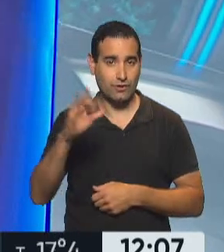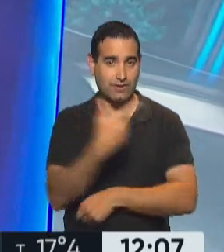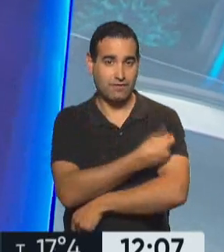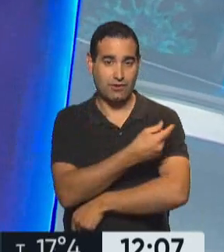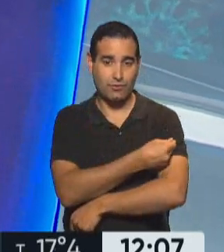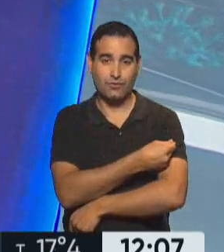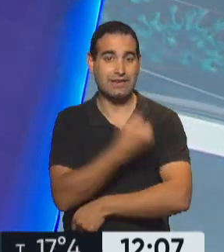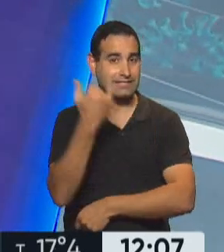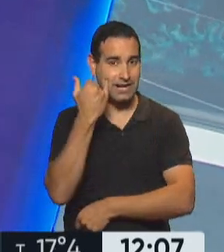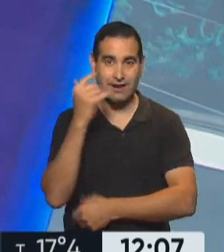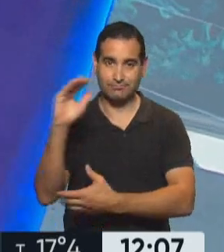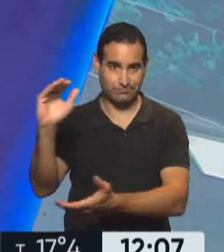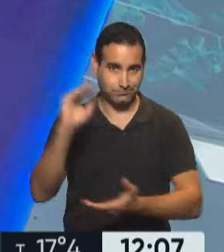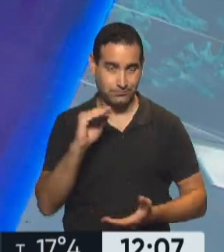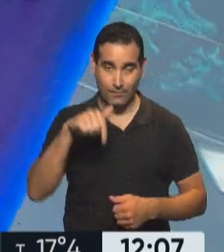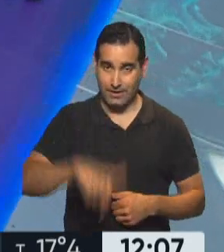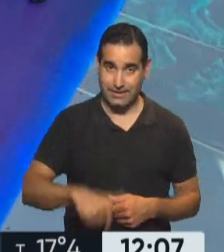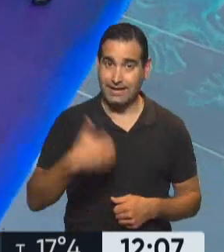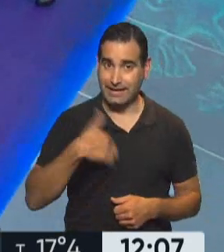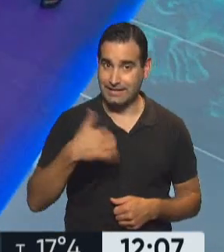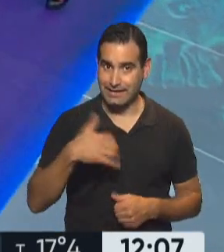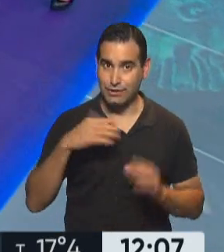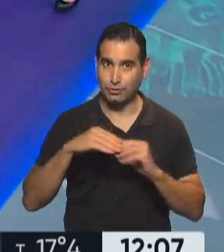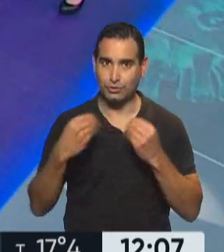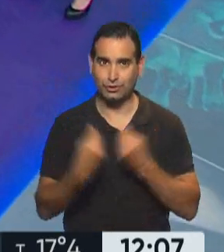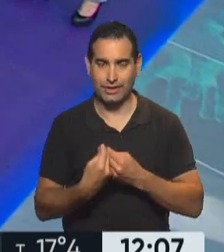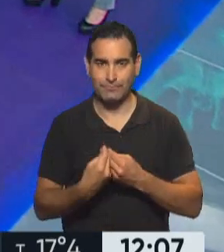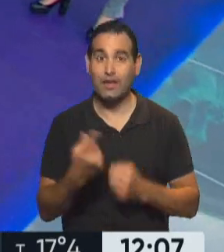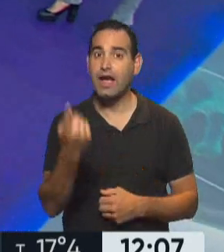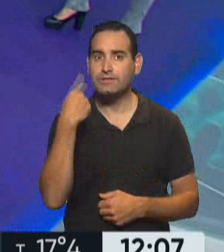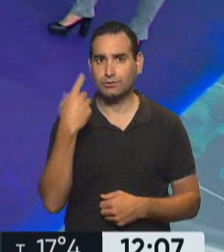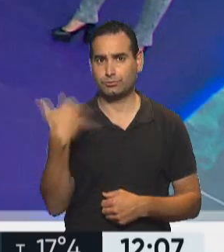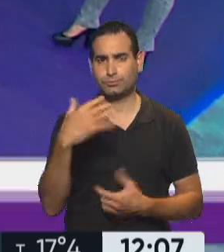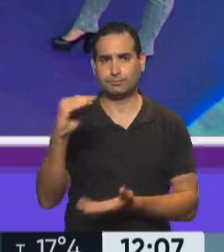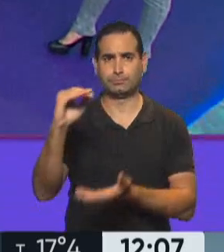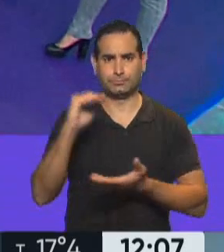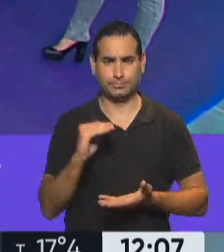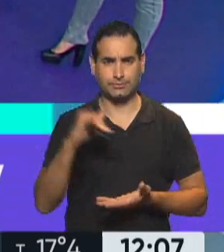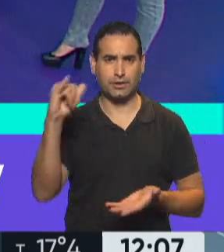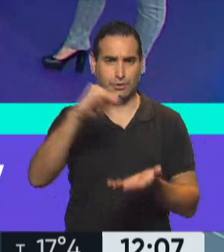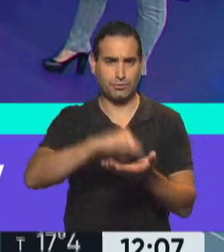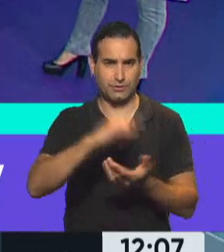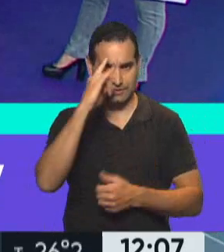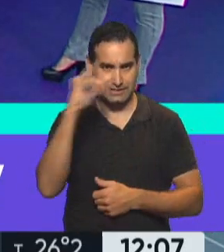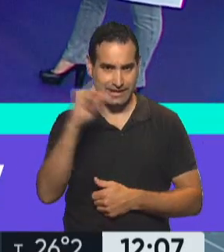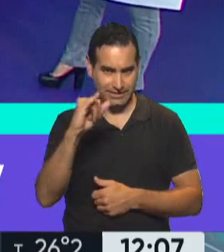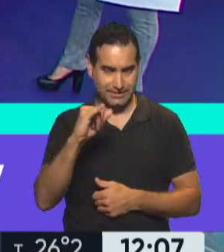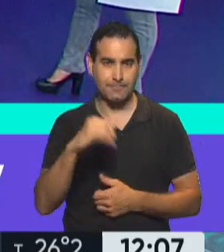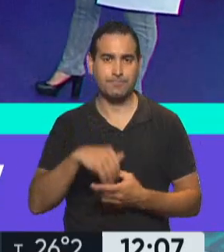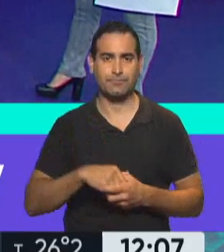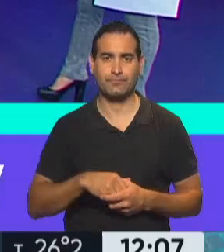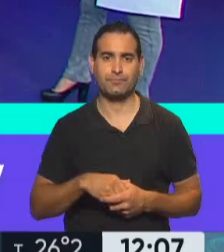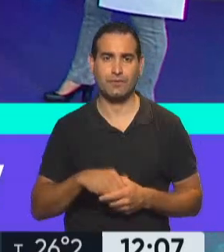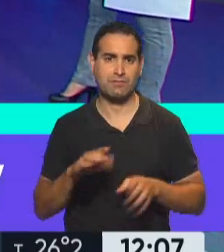18.450.150 dosis ya ha recibido la República Argentina. Y un cargamento ayer muy importante, que llegó al Aeropuerto Internacional de Ezeiza, el